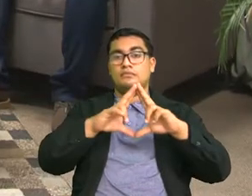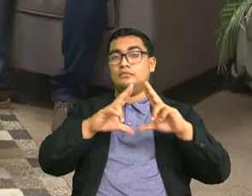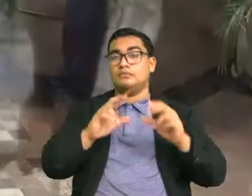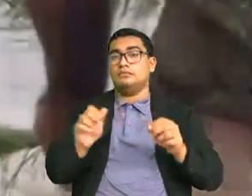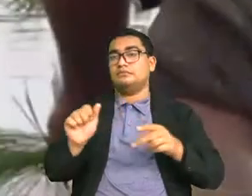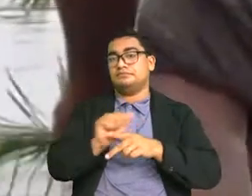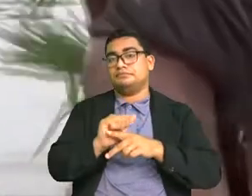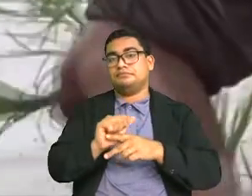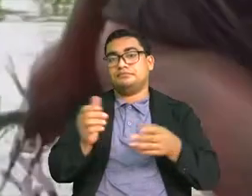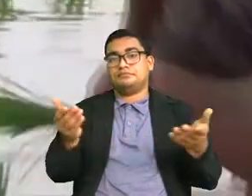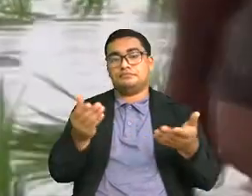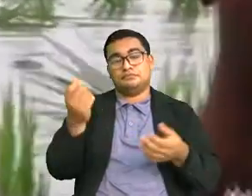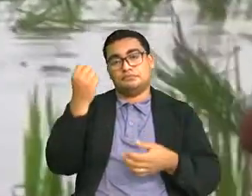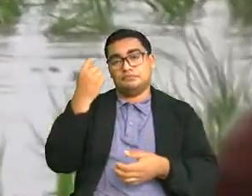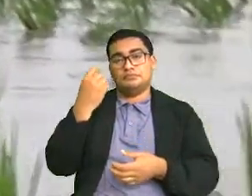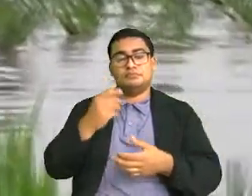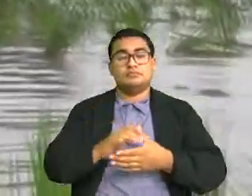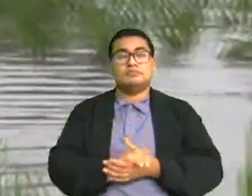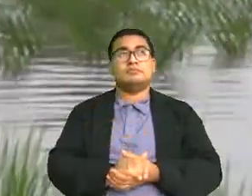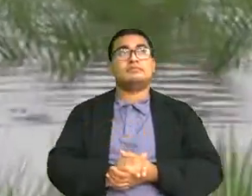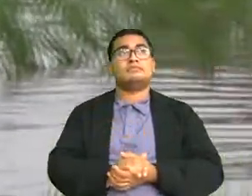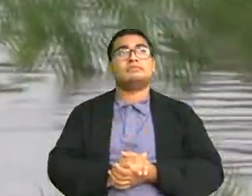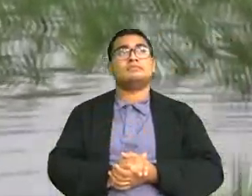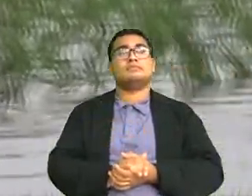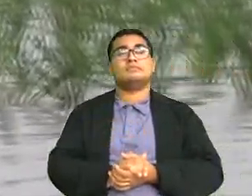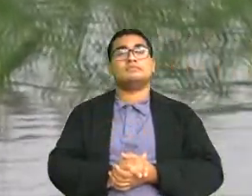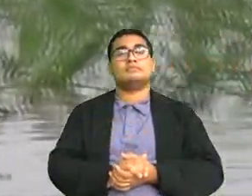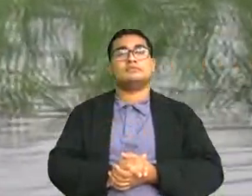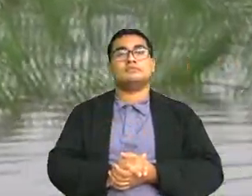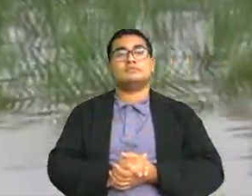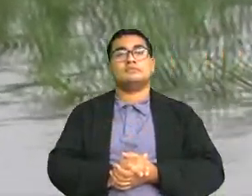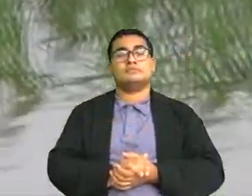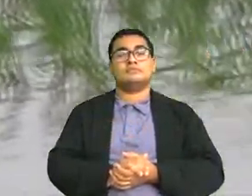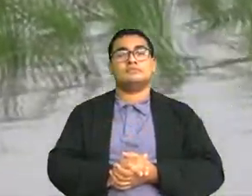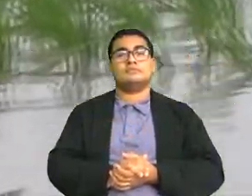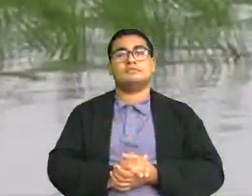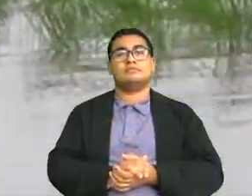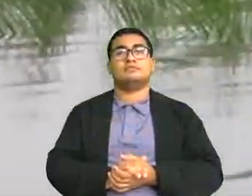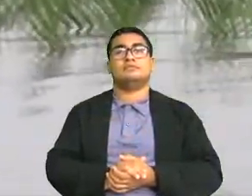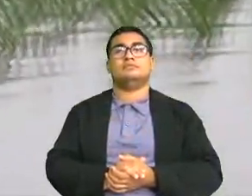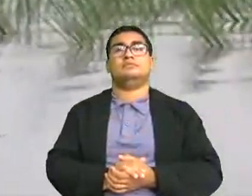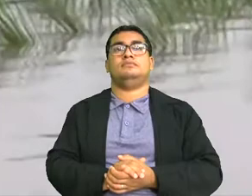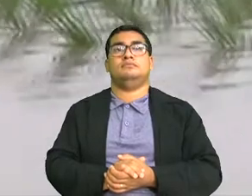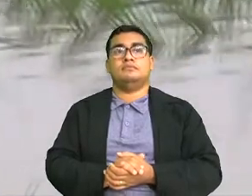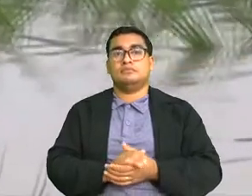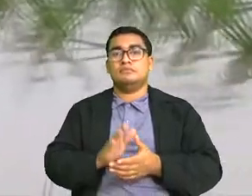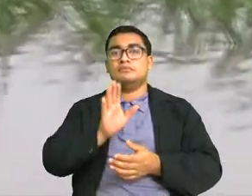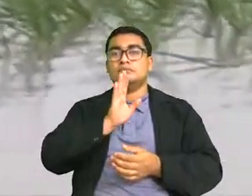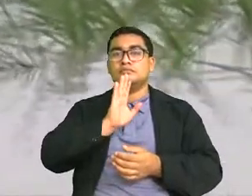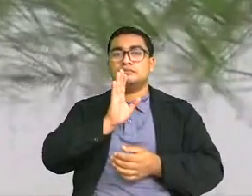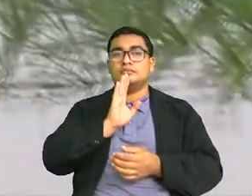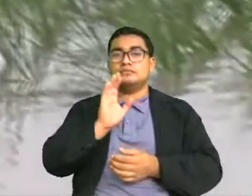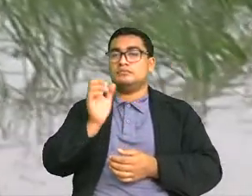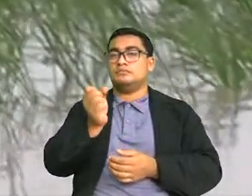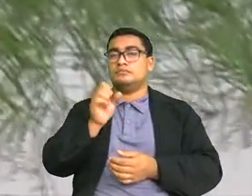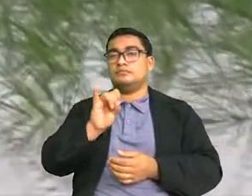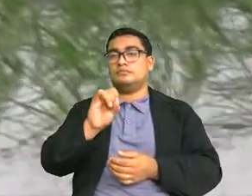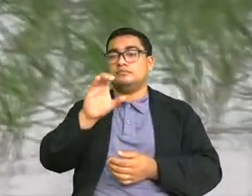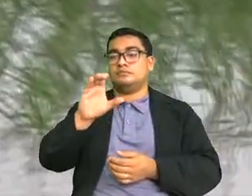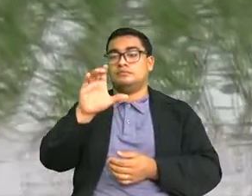realidad nosotros no podemos decir cuando hablamos nosotros de ciclos de producción